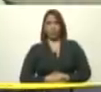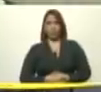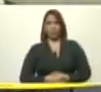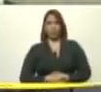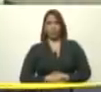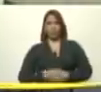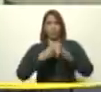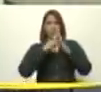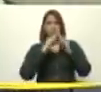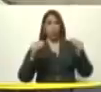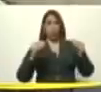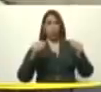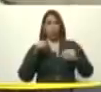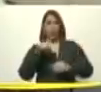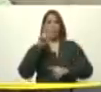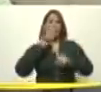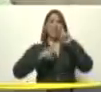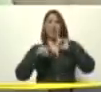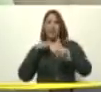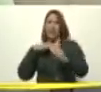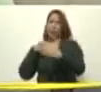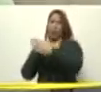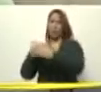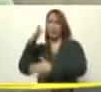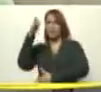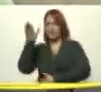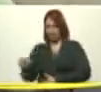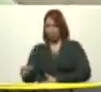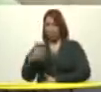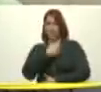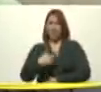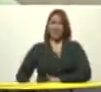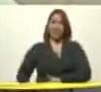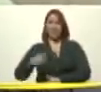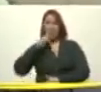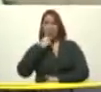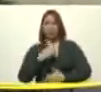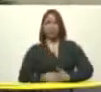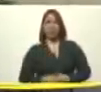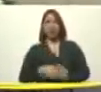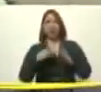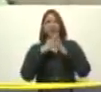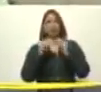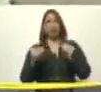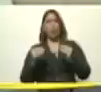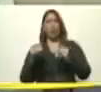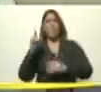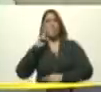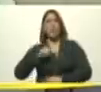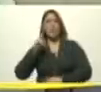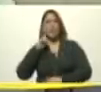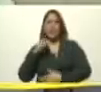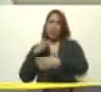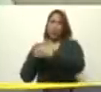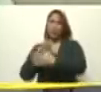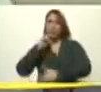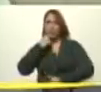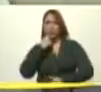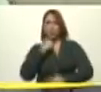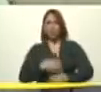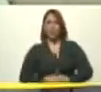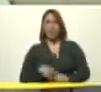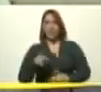todas estas mentiras contra po ting todas estas mentiras contra rusia fueron el